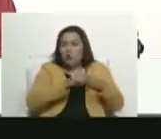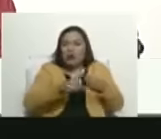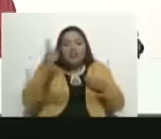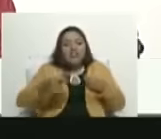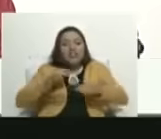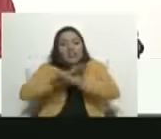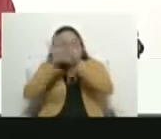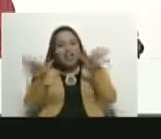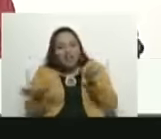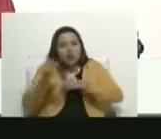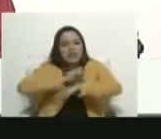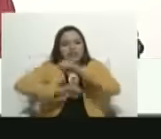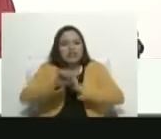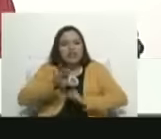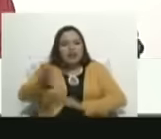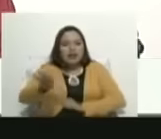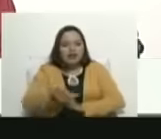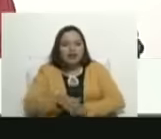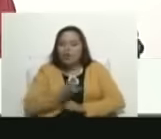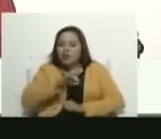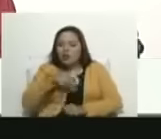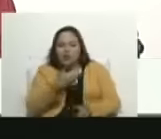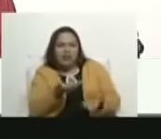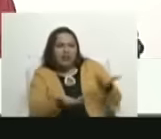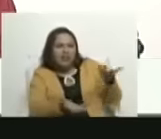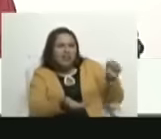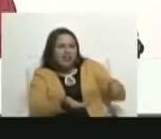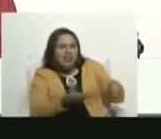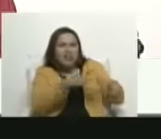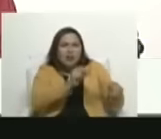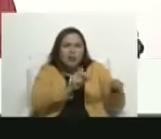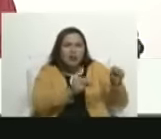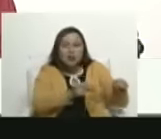No puede haber ambigüedad en la defensa de la patria.